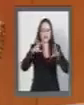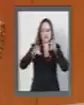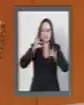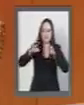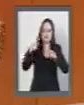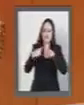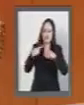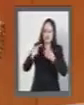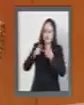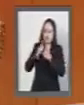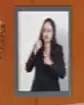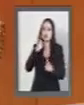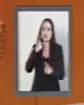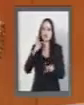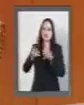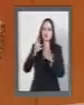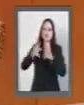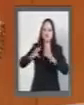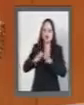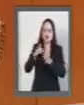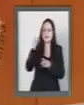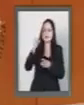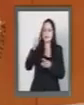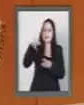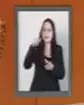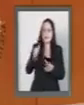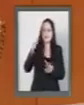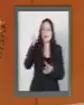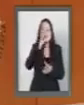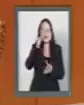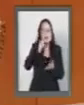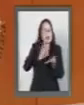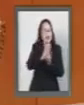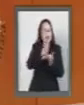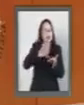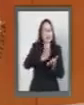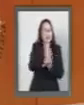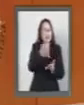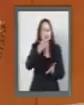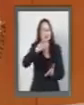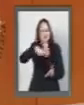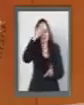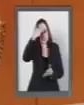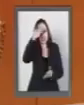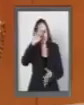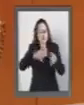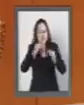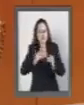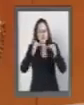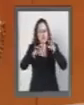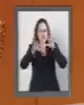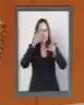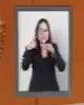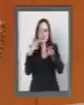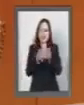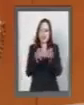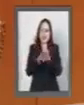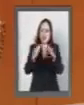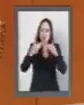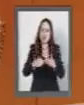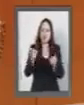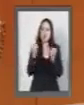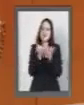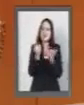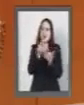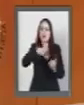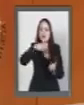por la partidocracia, donde Peña siempre tiene mano, ya vimos cómo se eligen aquí a los ministros, y los vigiladores, es